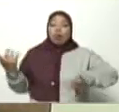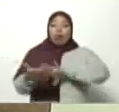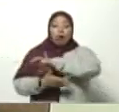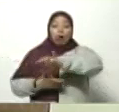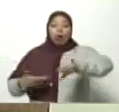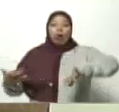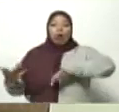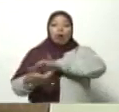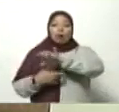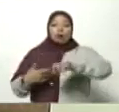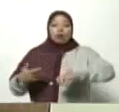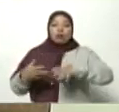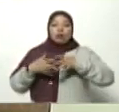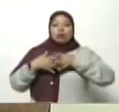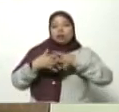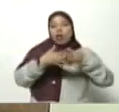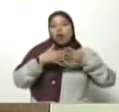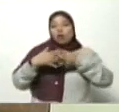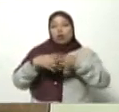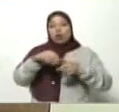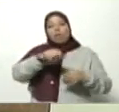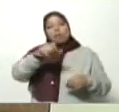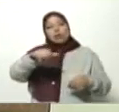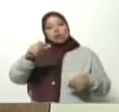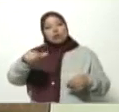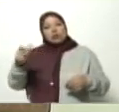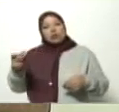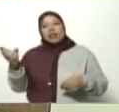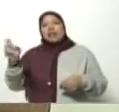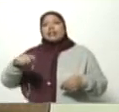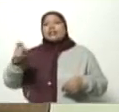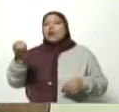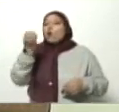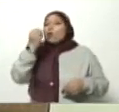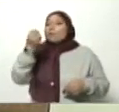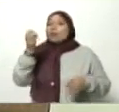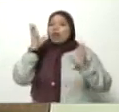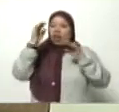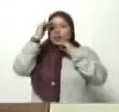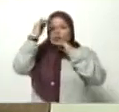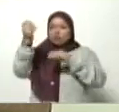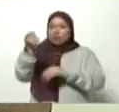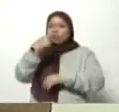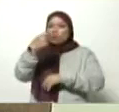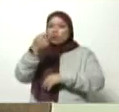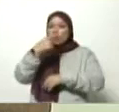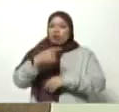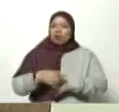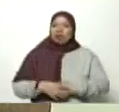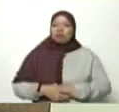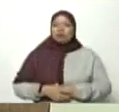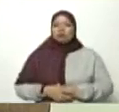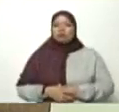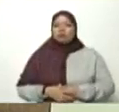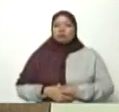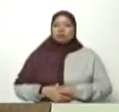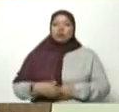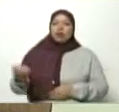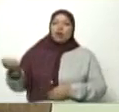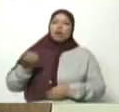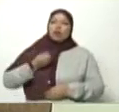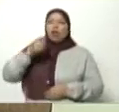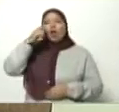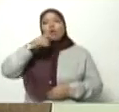Unidos manda tropas para Haití. Cuando lo que requieren es comida, medicinas, atención, ellos mandan tropas para asesinar al pueblo